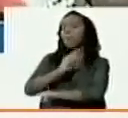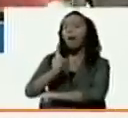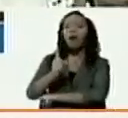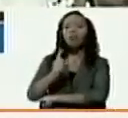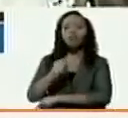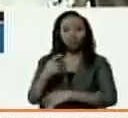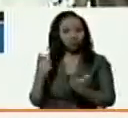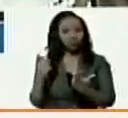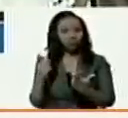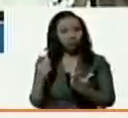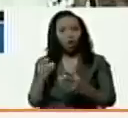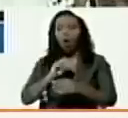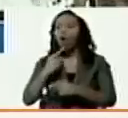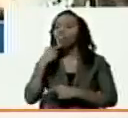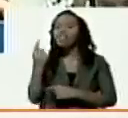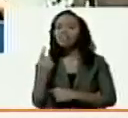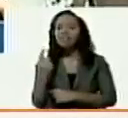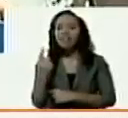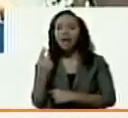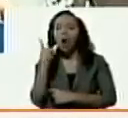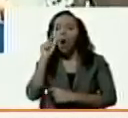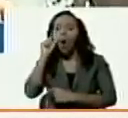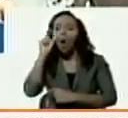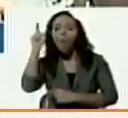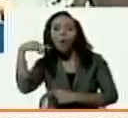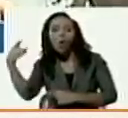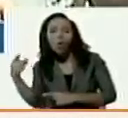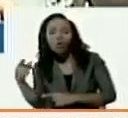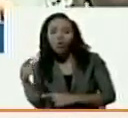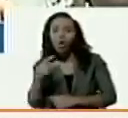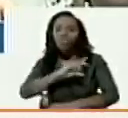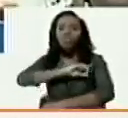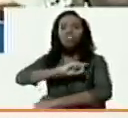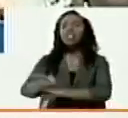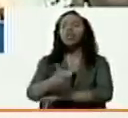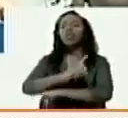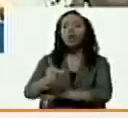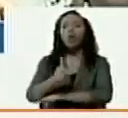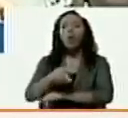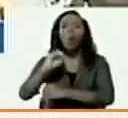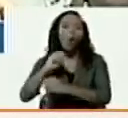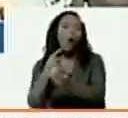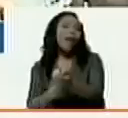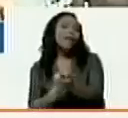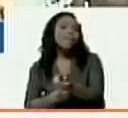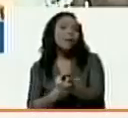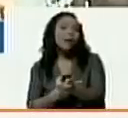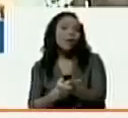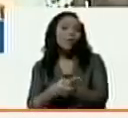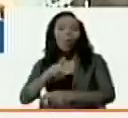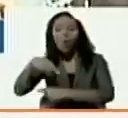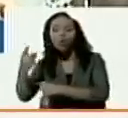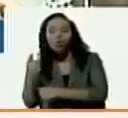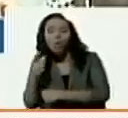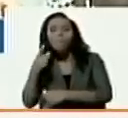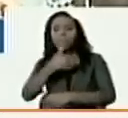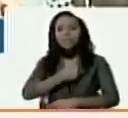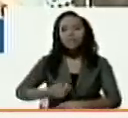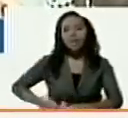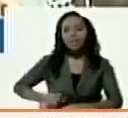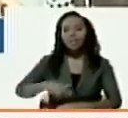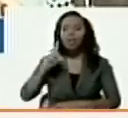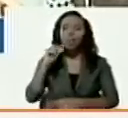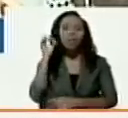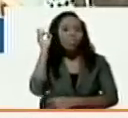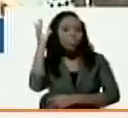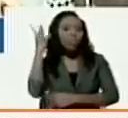dictador a Díaz-Canel. O decirle dictador al hermano presidente Daniel Ortega. O